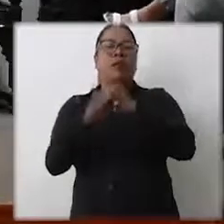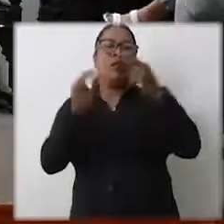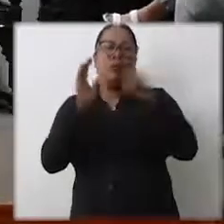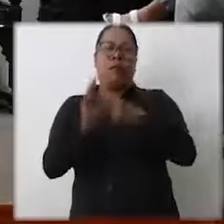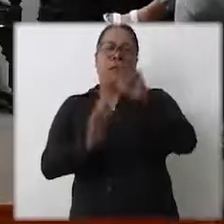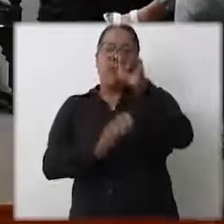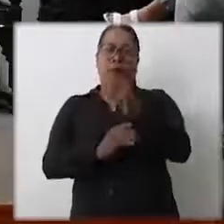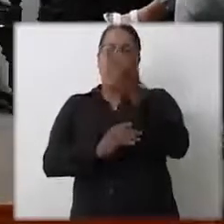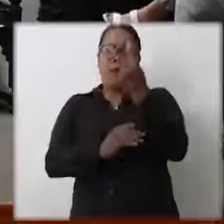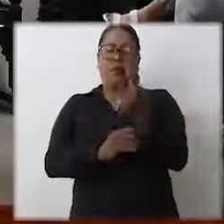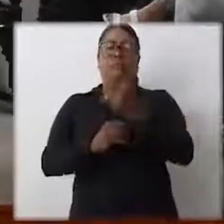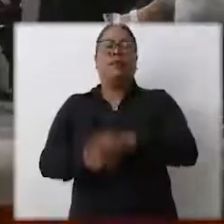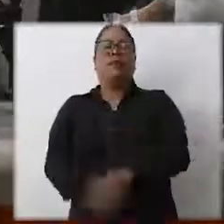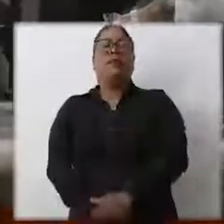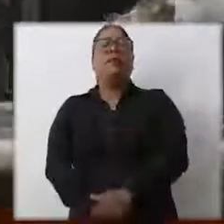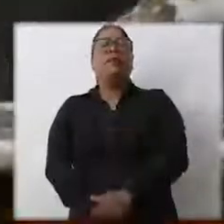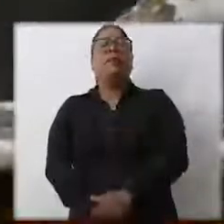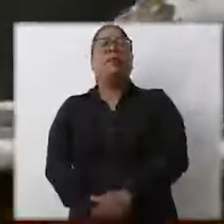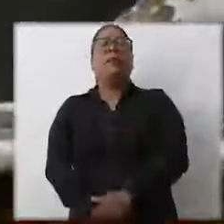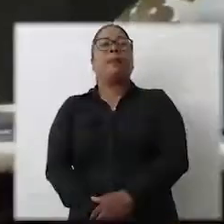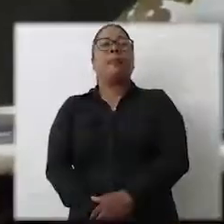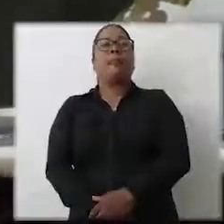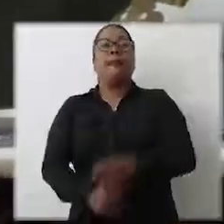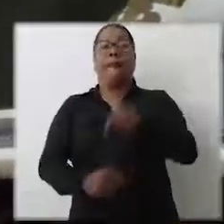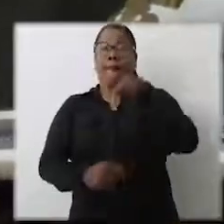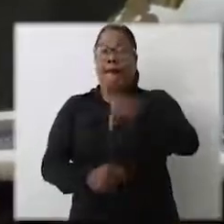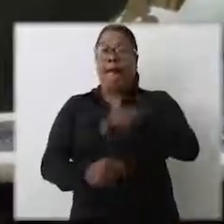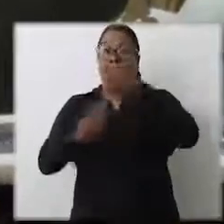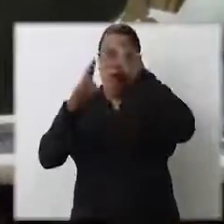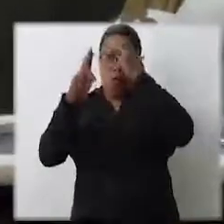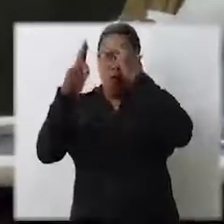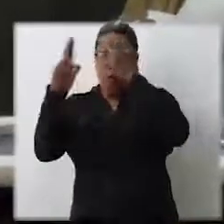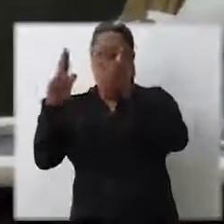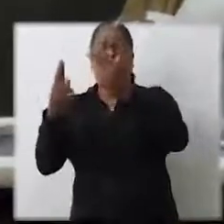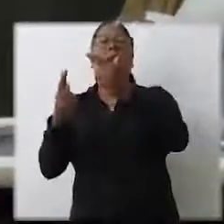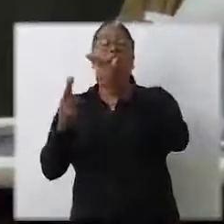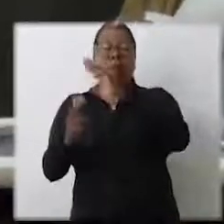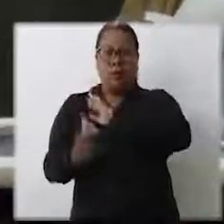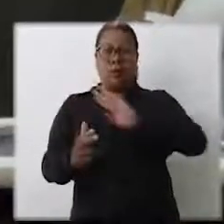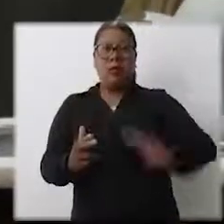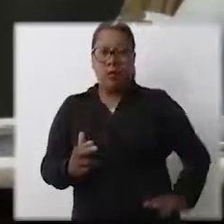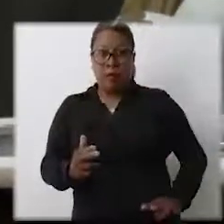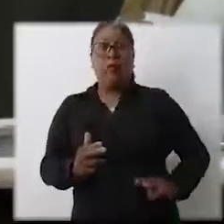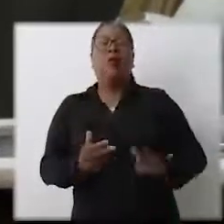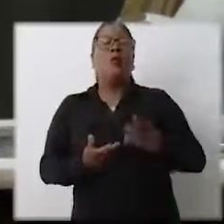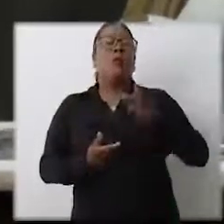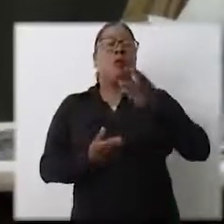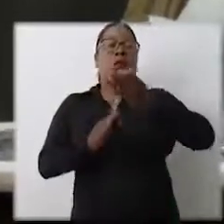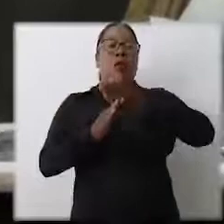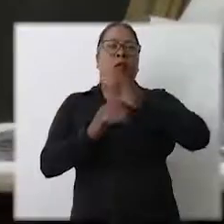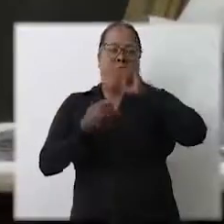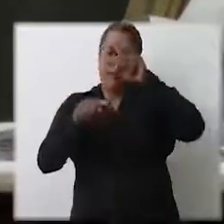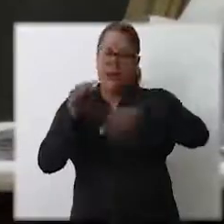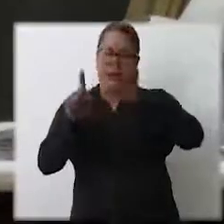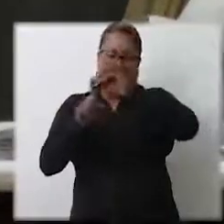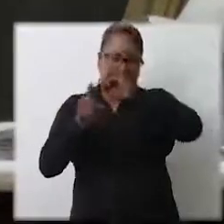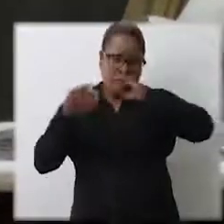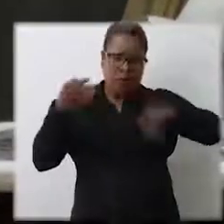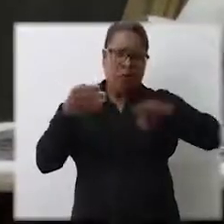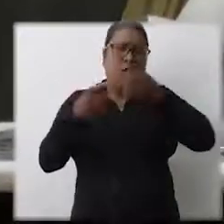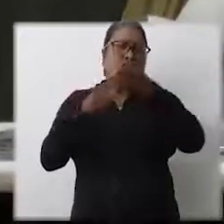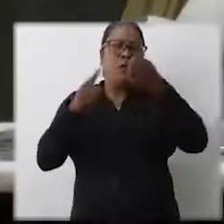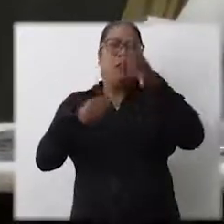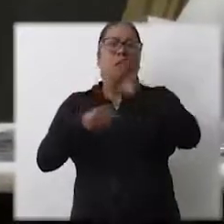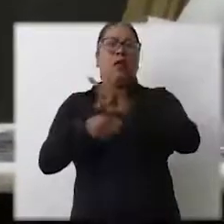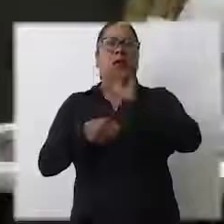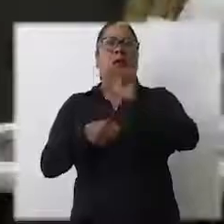asuntos en cartera, el acuerdo marcado con el número 5. Por lo que, habiéndose declarado formalmente instalada la sesión, con